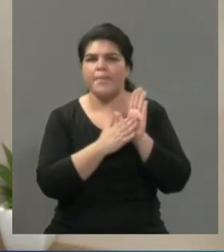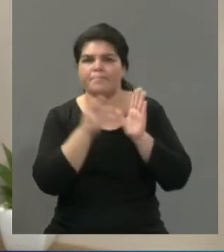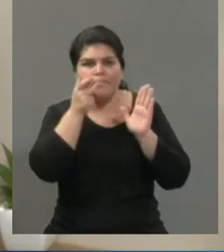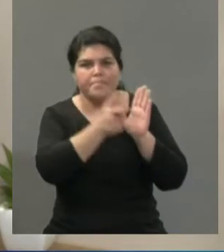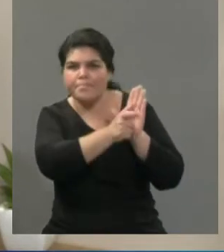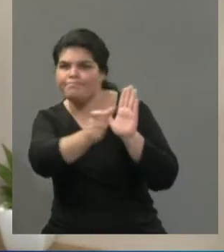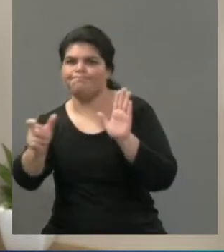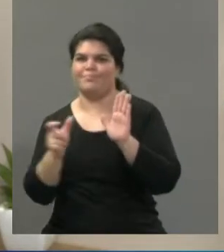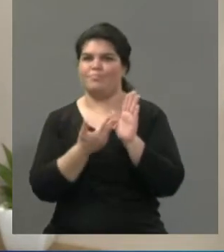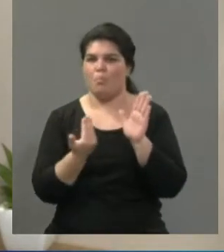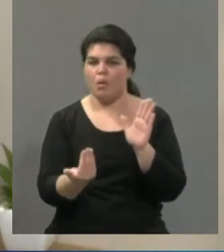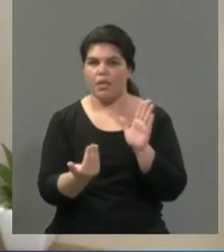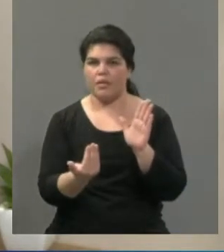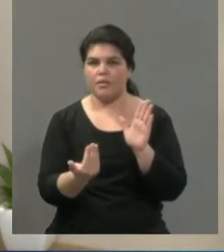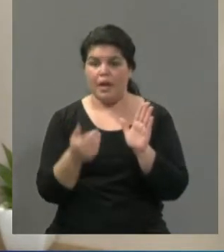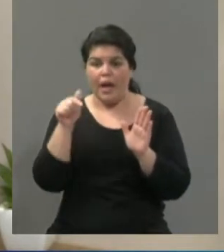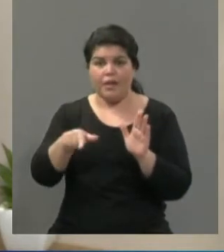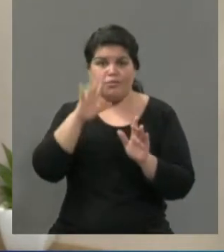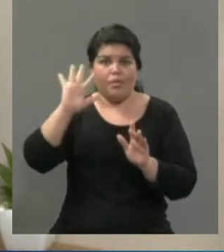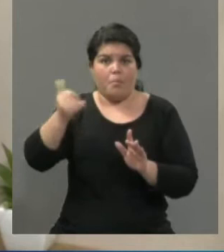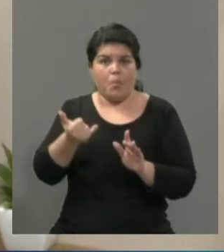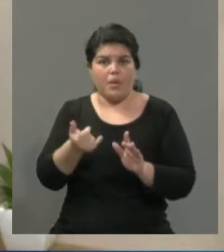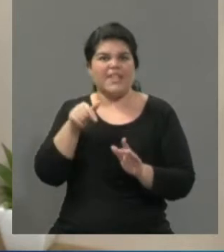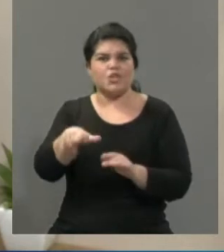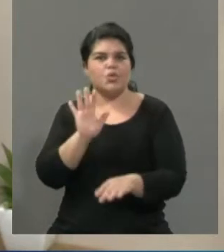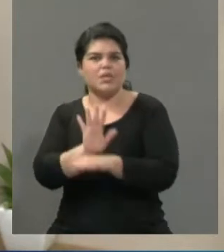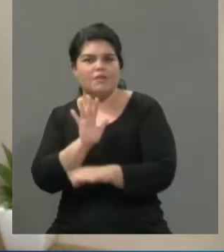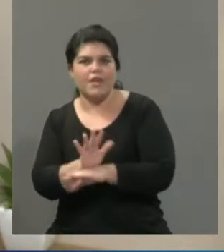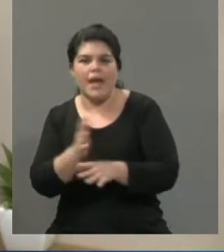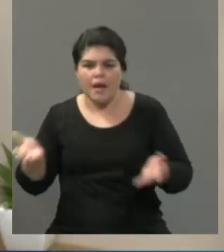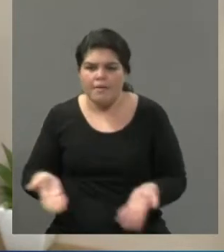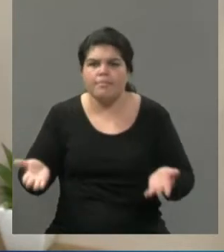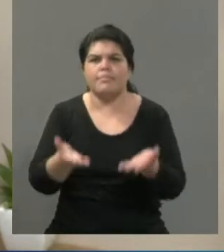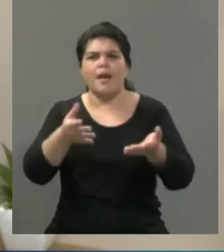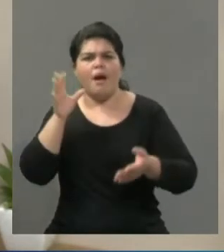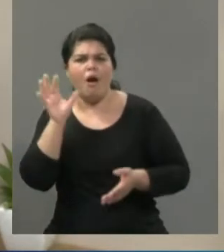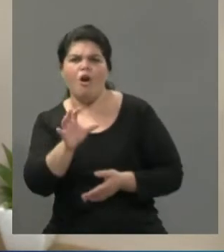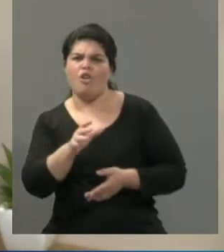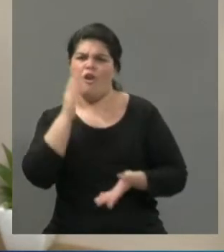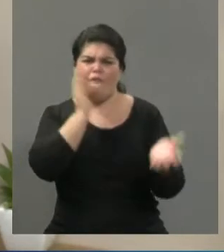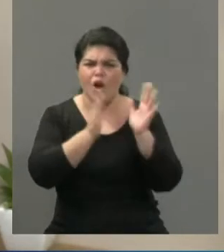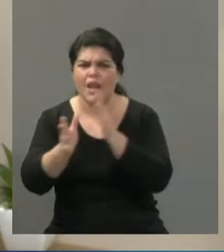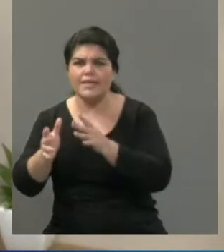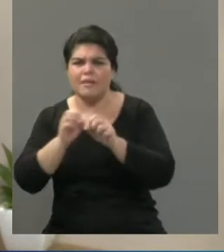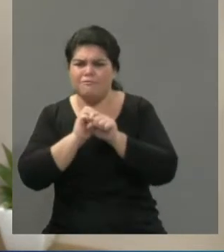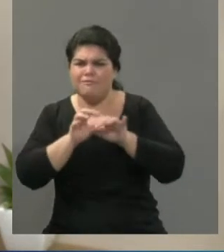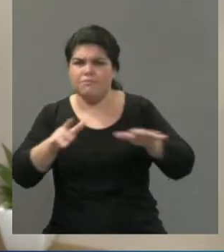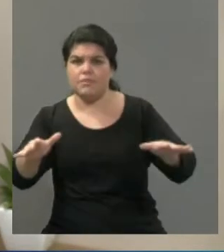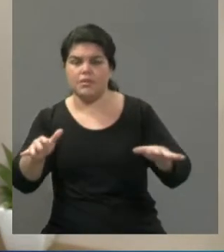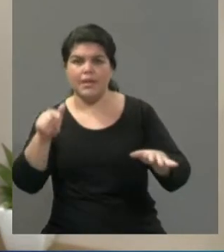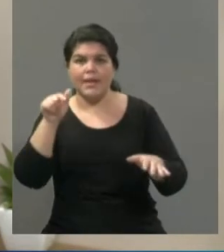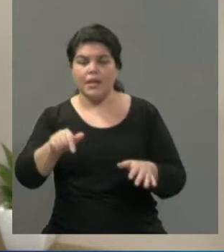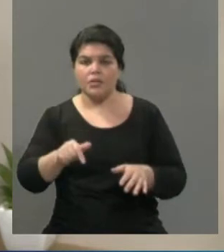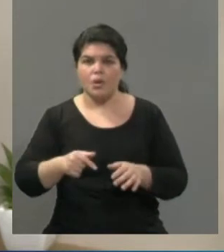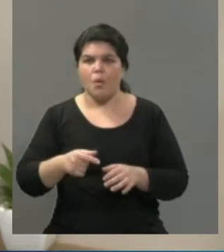ponen de manifiesto, ¿no? Es una instigación al odio, a la agresión, a la violencia que no para. Esto fue trending topic